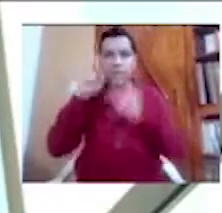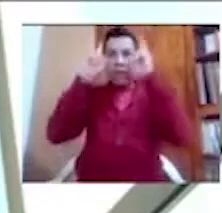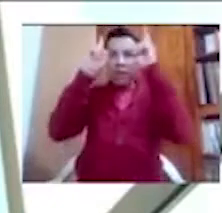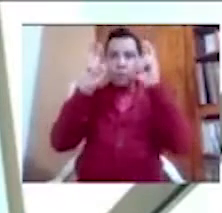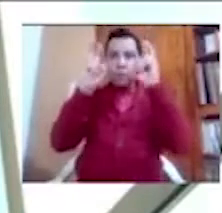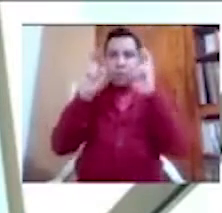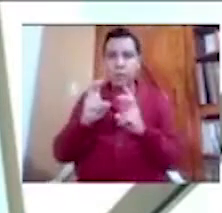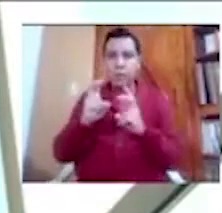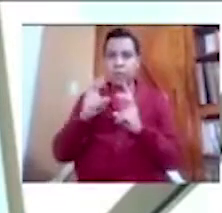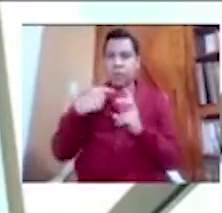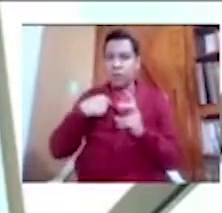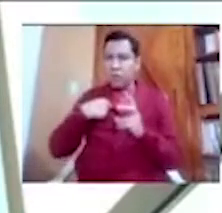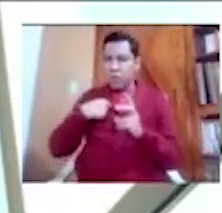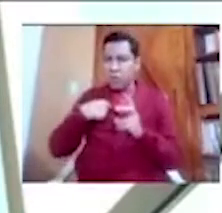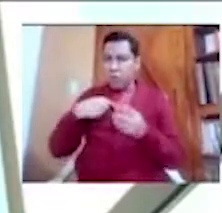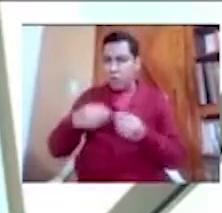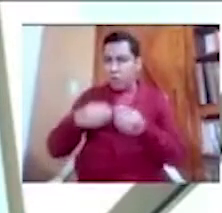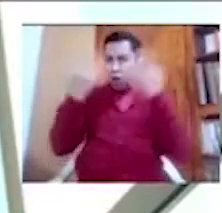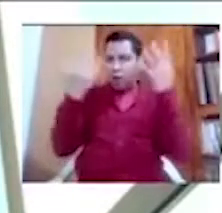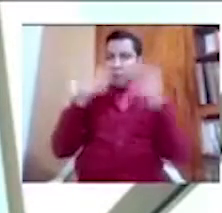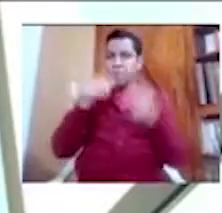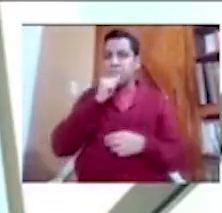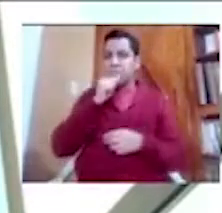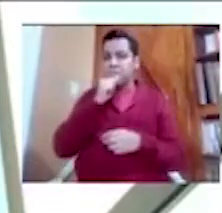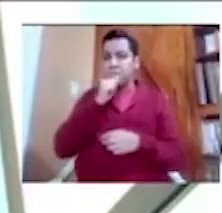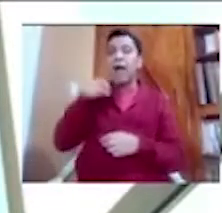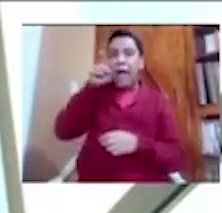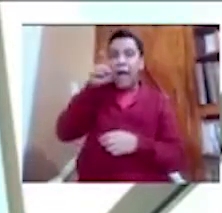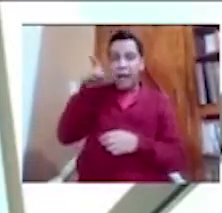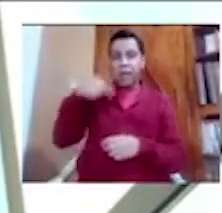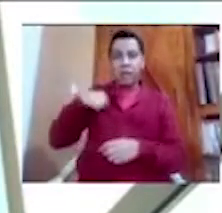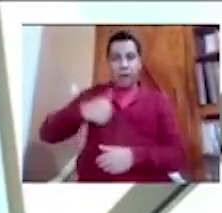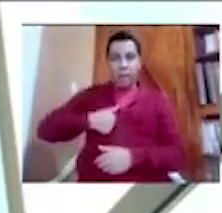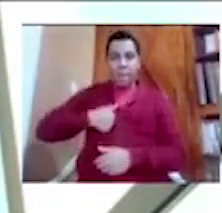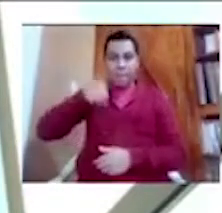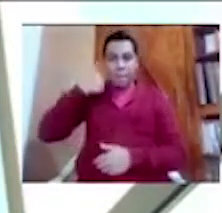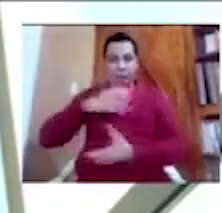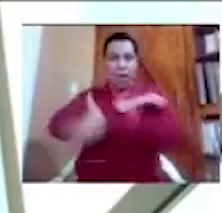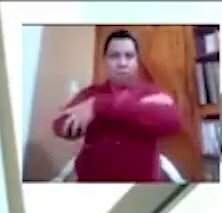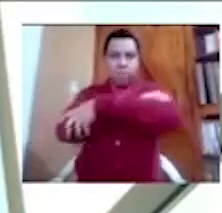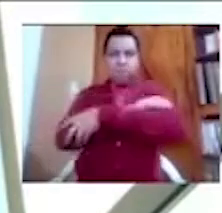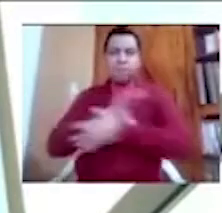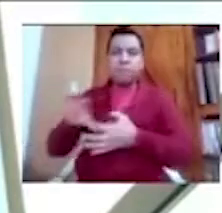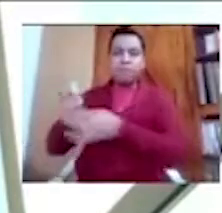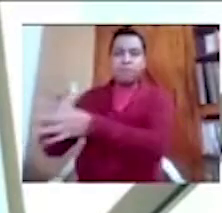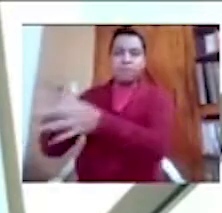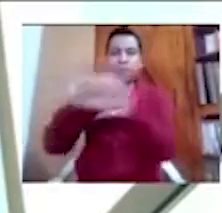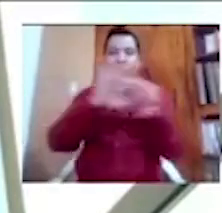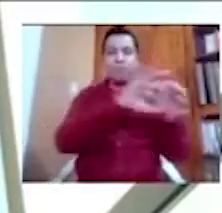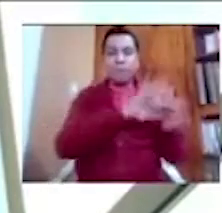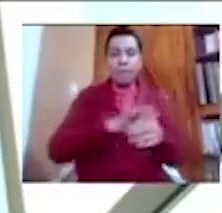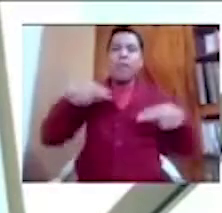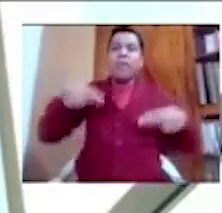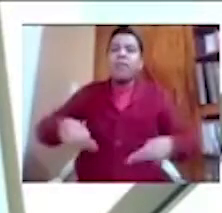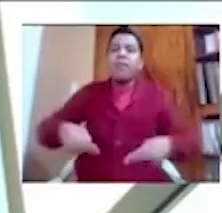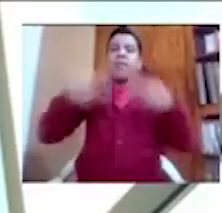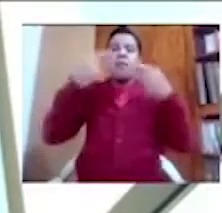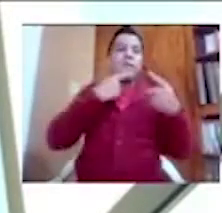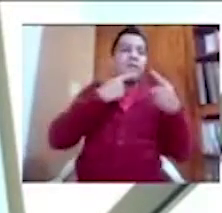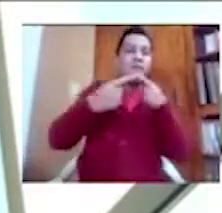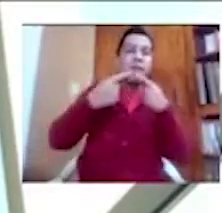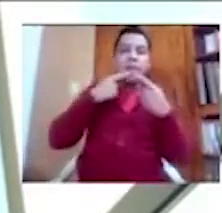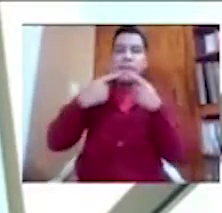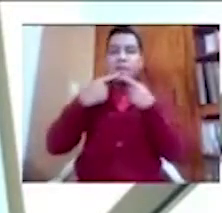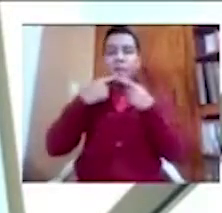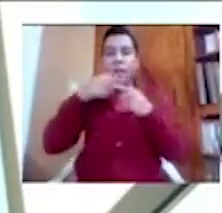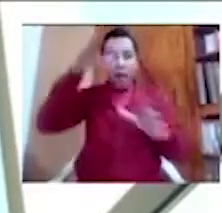tan explorado, que era el de cómo funcionaban las alianzas, cómo funcionaban las negociaciones. Hay un sentido